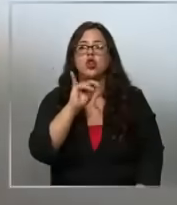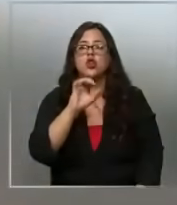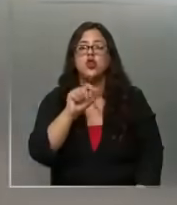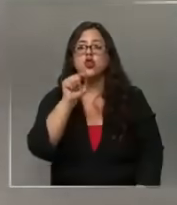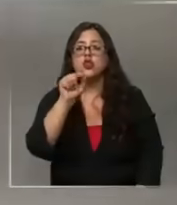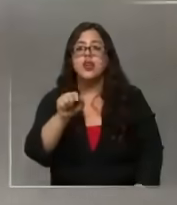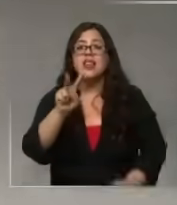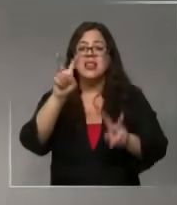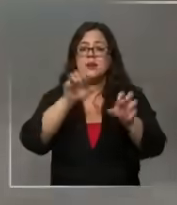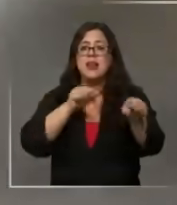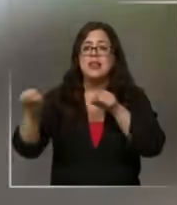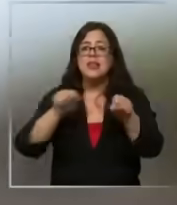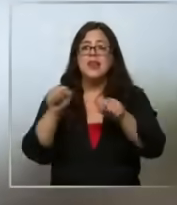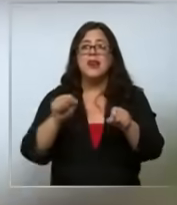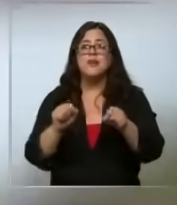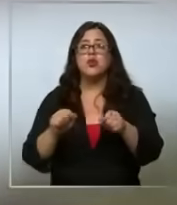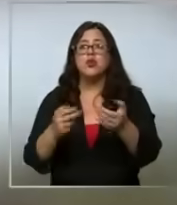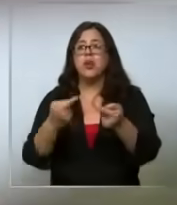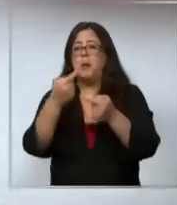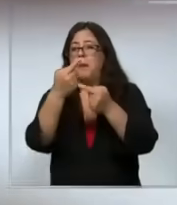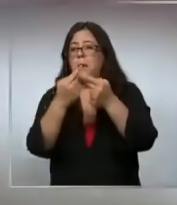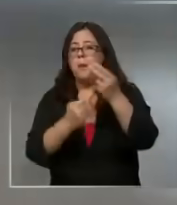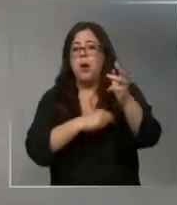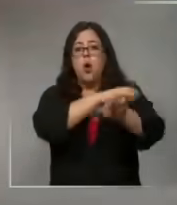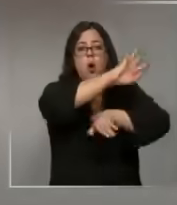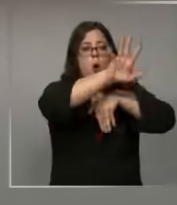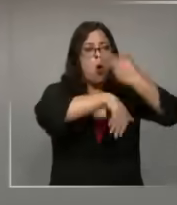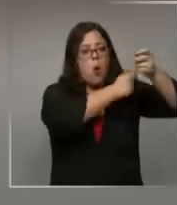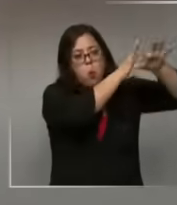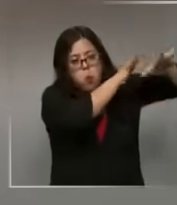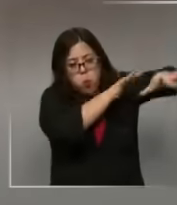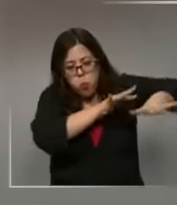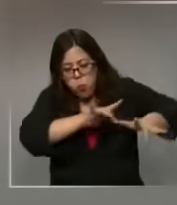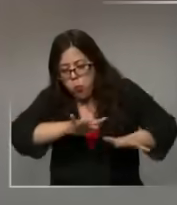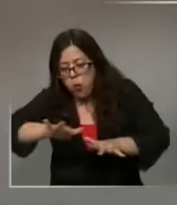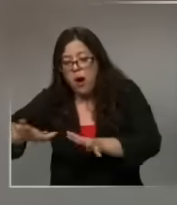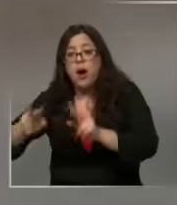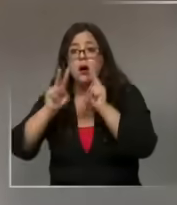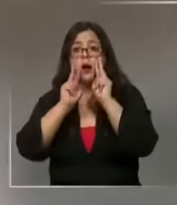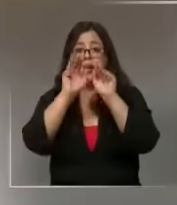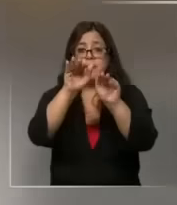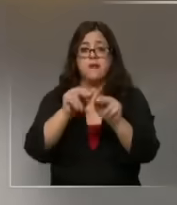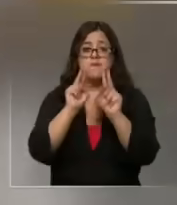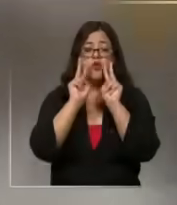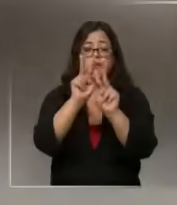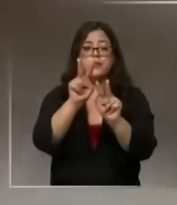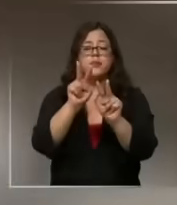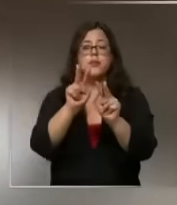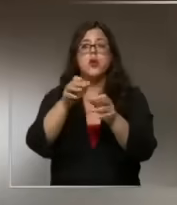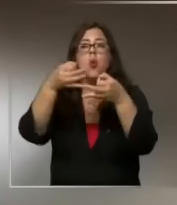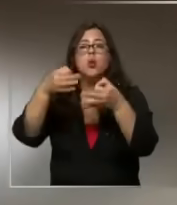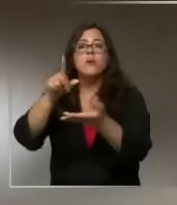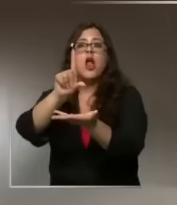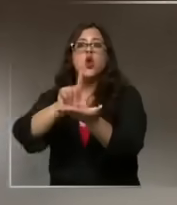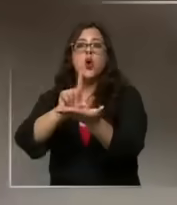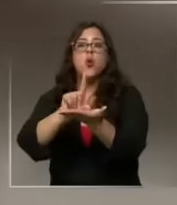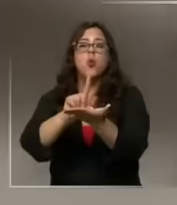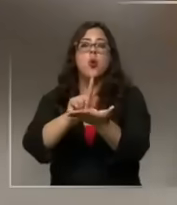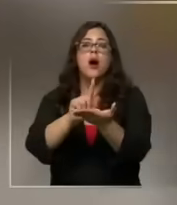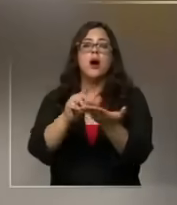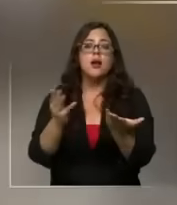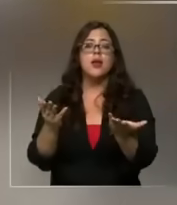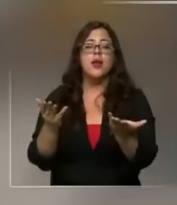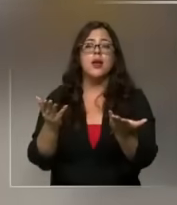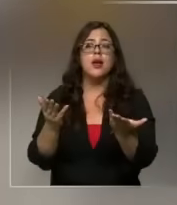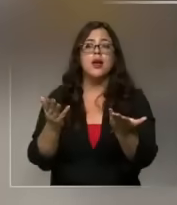del terremoto se han reportado varios deslizamientos de tierra, que es lo que estamos viendo ahora, que es una localidad que ha sido una